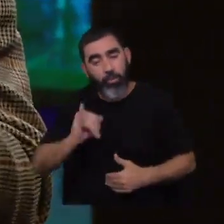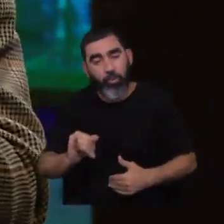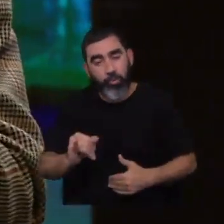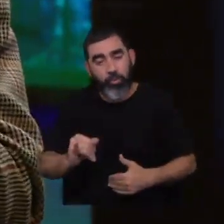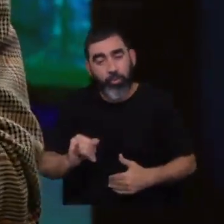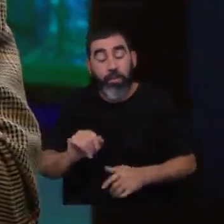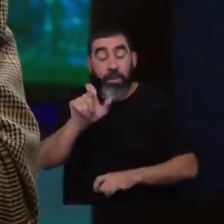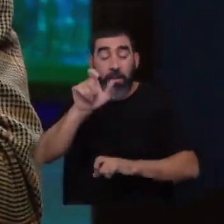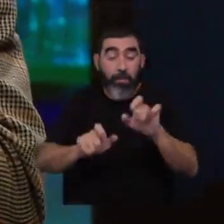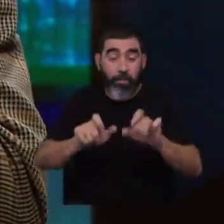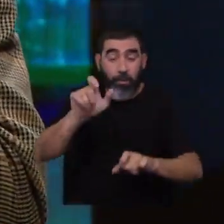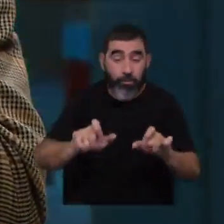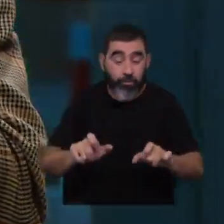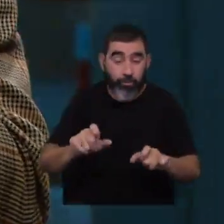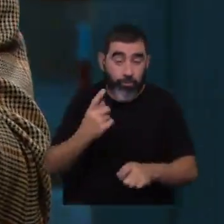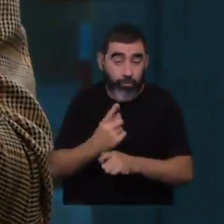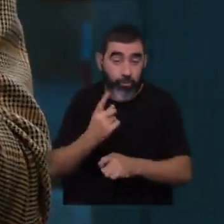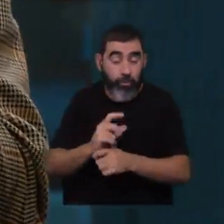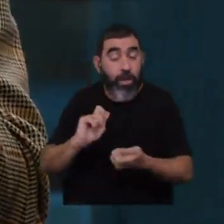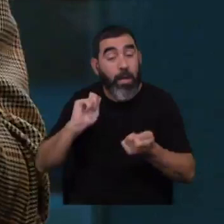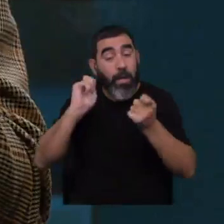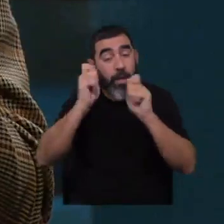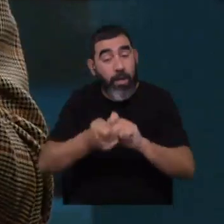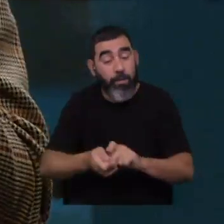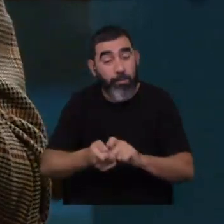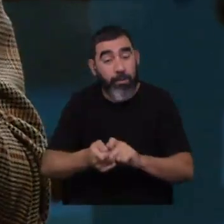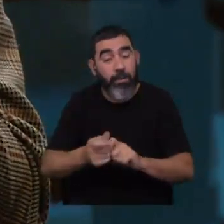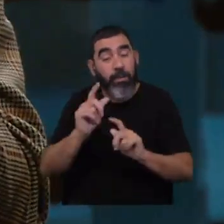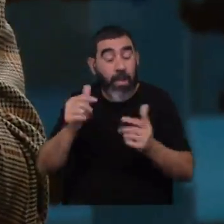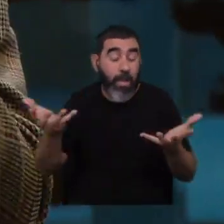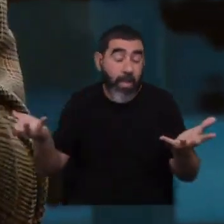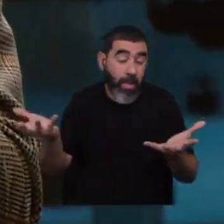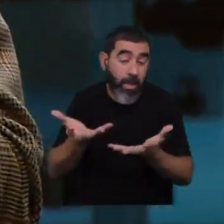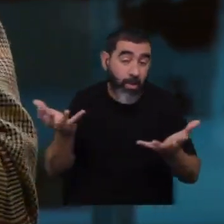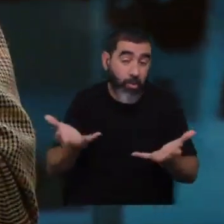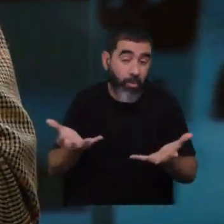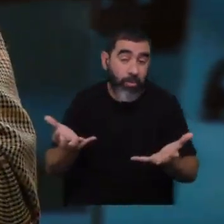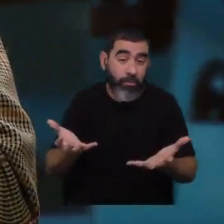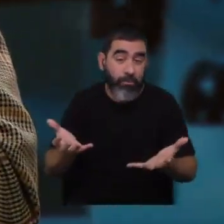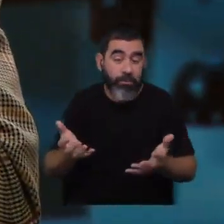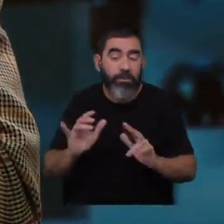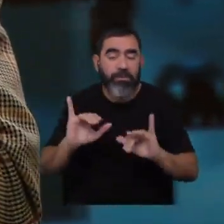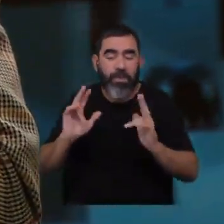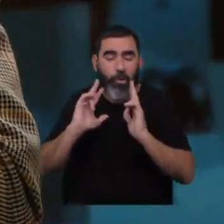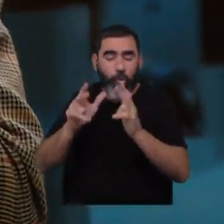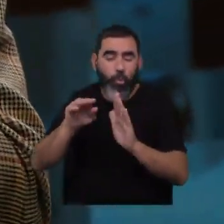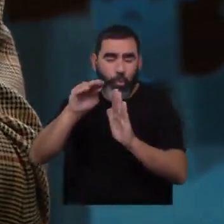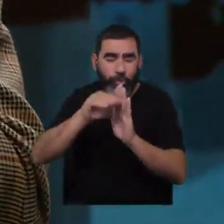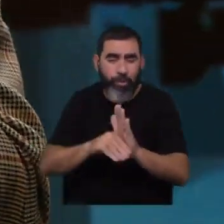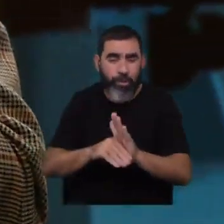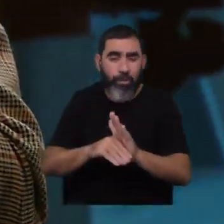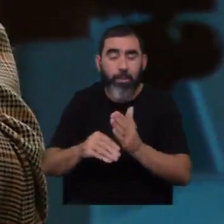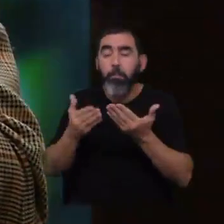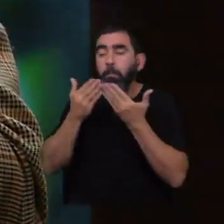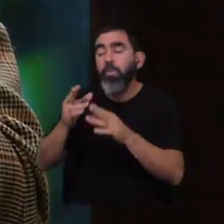de la población en primera instancia, cambió, o sea, hoy en día, creo que lo han dicho en varios programas, uno pregunta